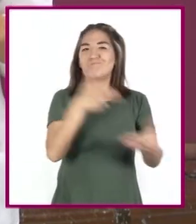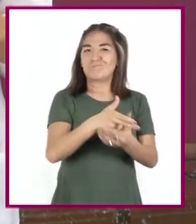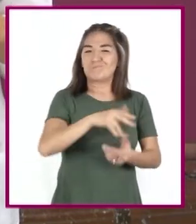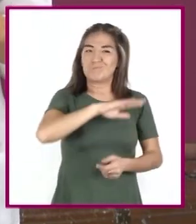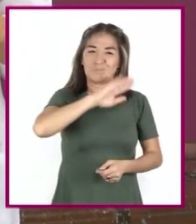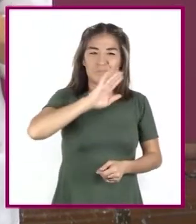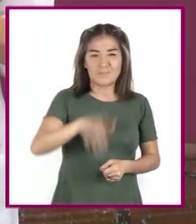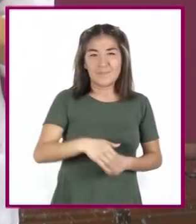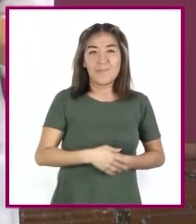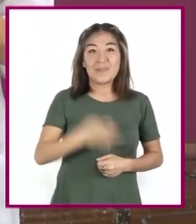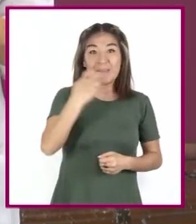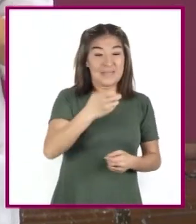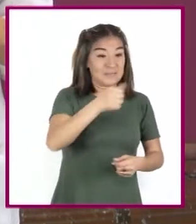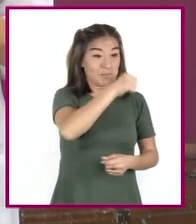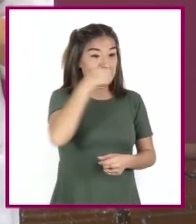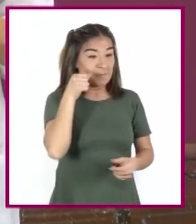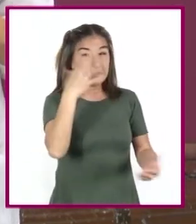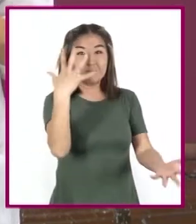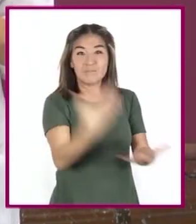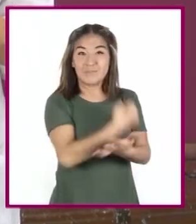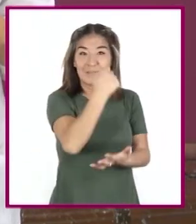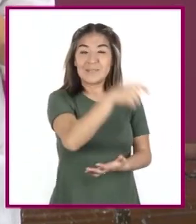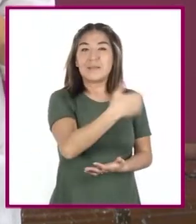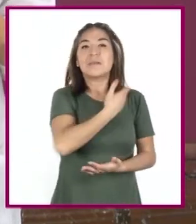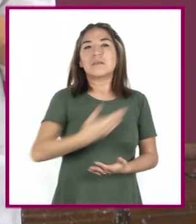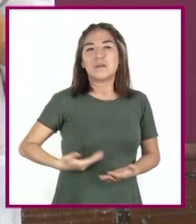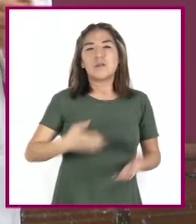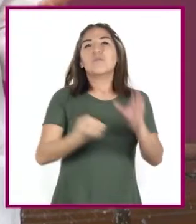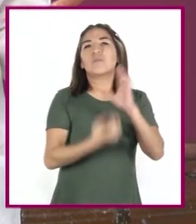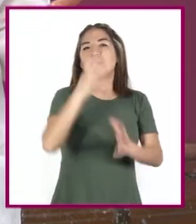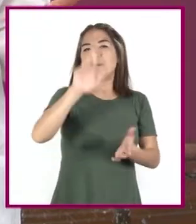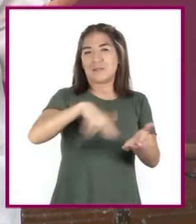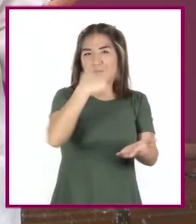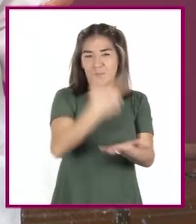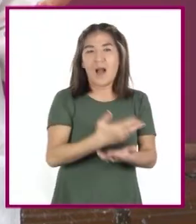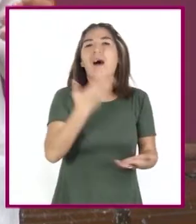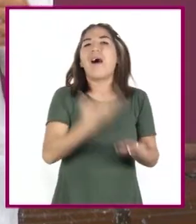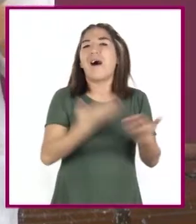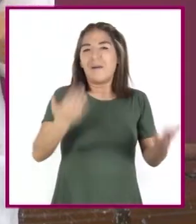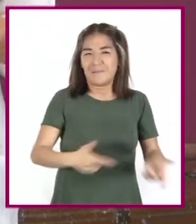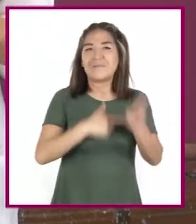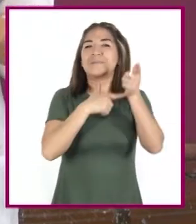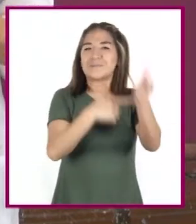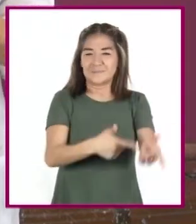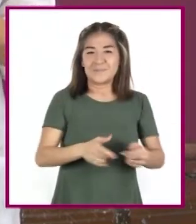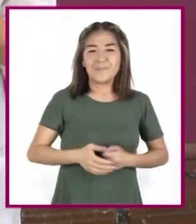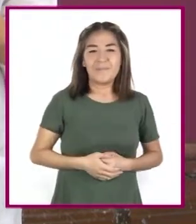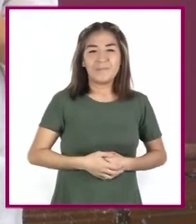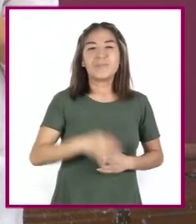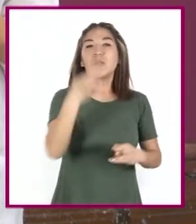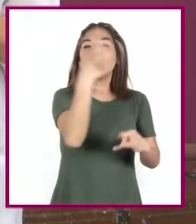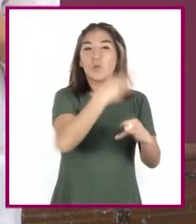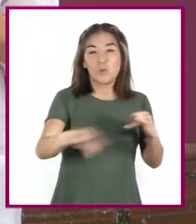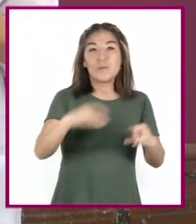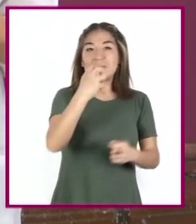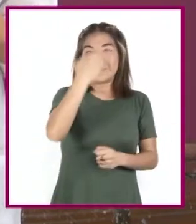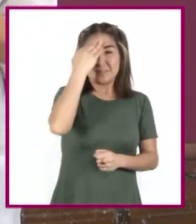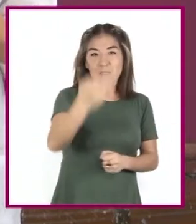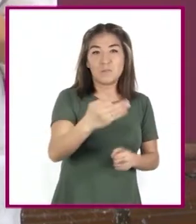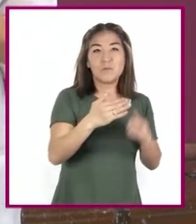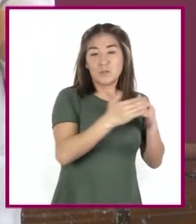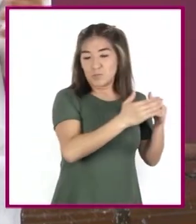victoria de Benito Juárez, se consolidó la República Federal vigente en la actualidad. La última parte de nuestro periodo